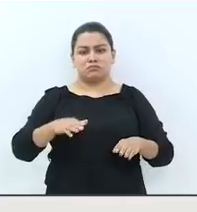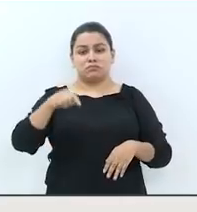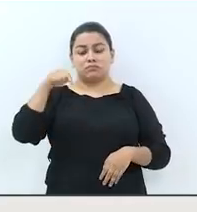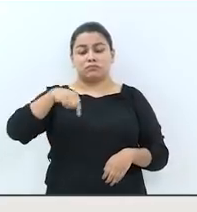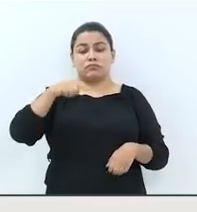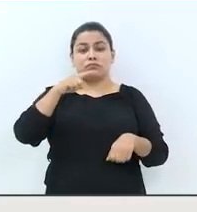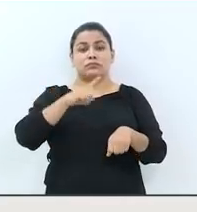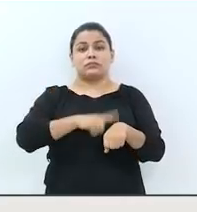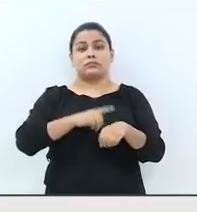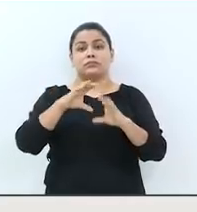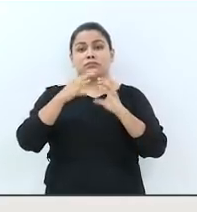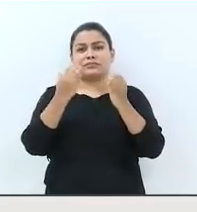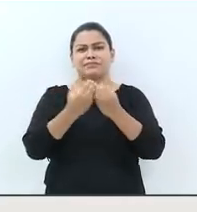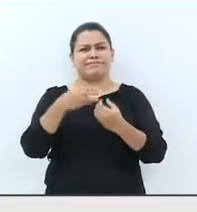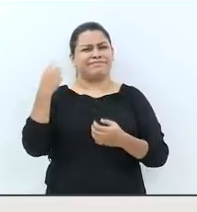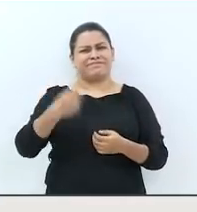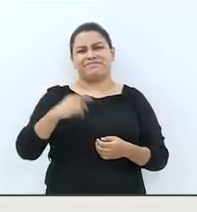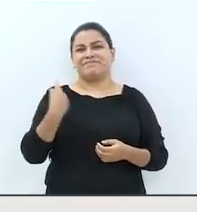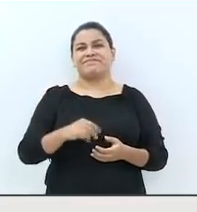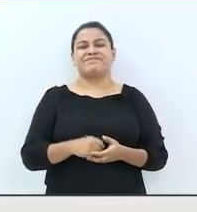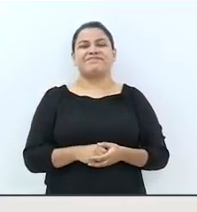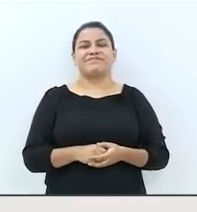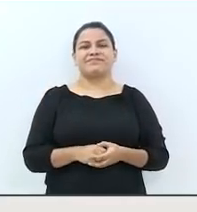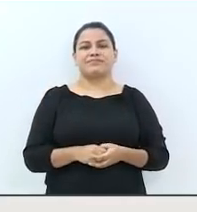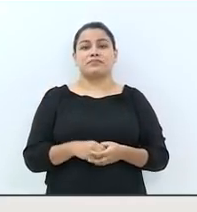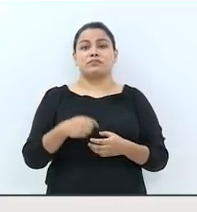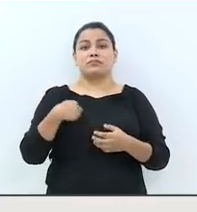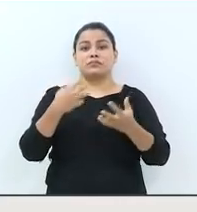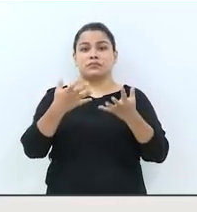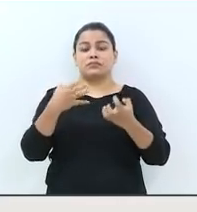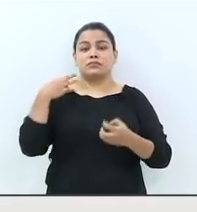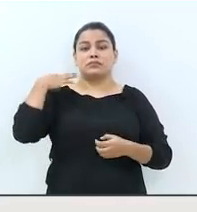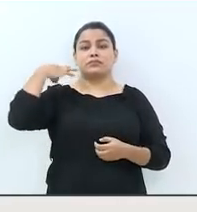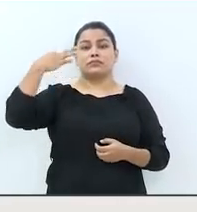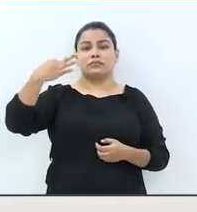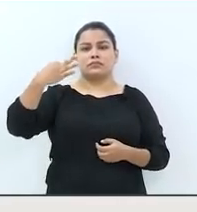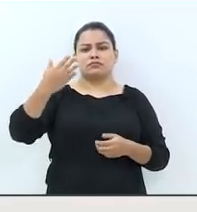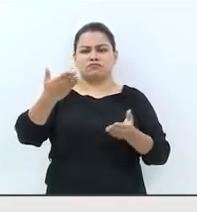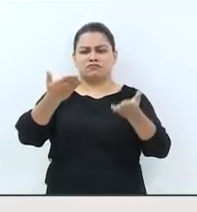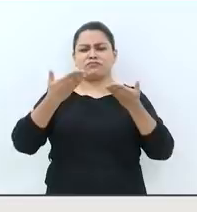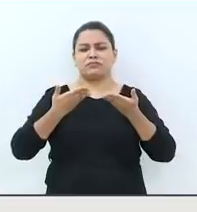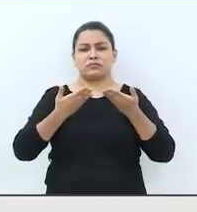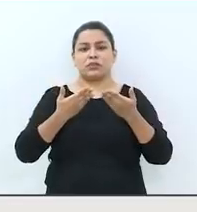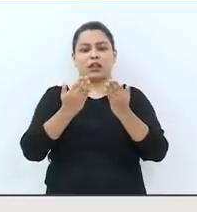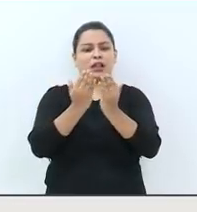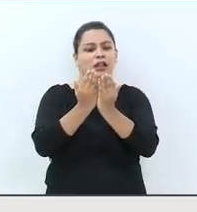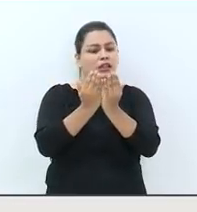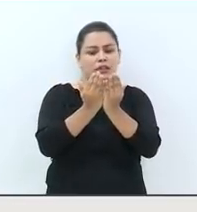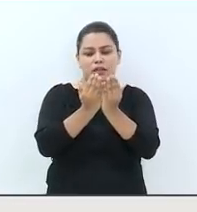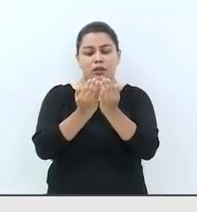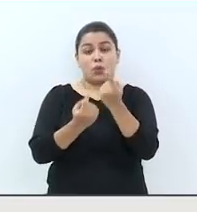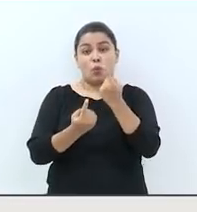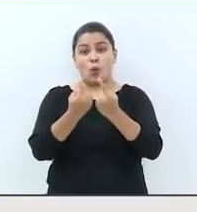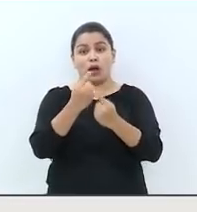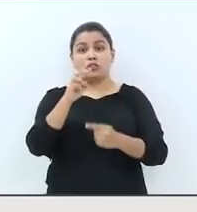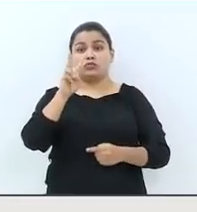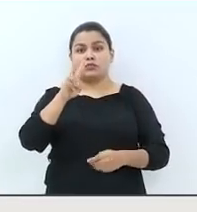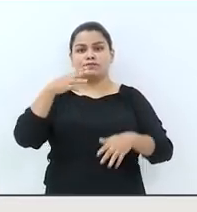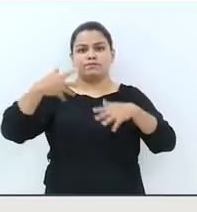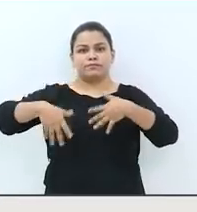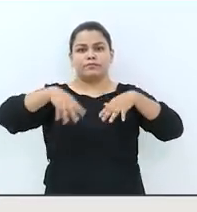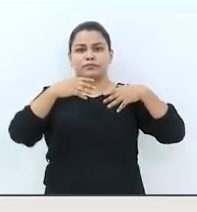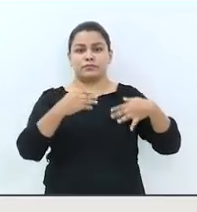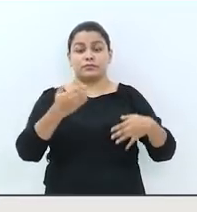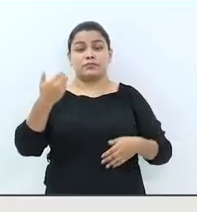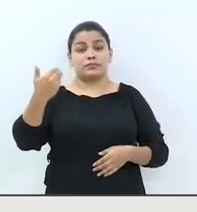sesión que se nos ha ido volando, quisiera invitar a que Lorena pues, nos ayudase a leer cuáles son las dos actividades